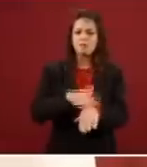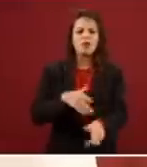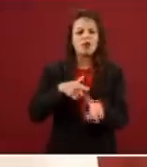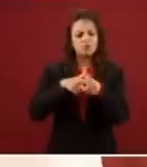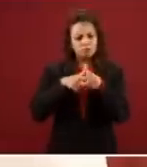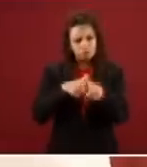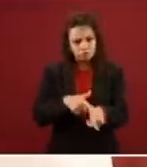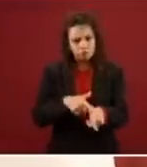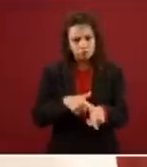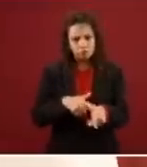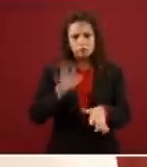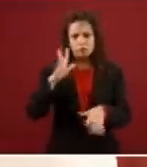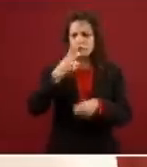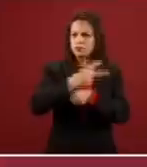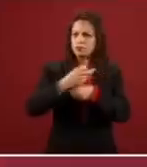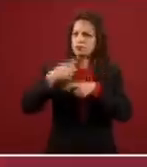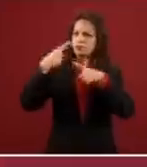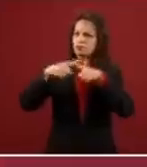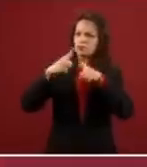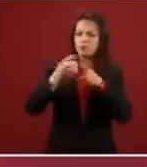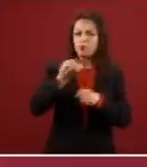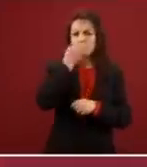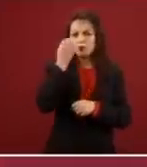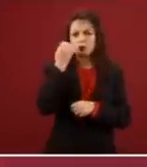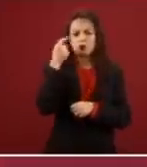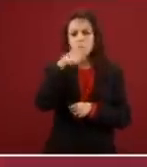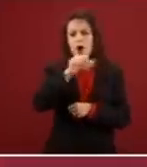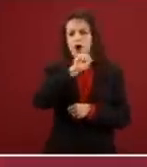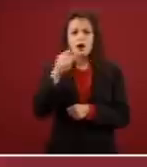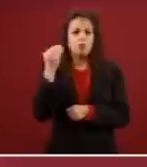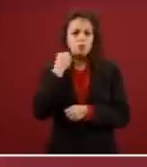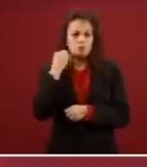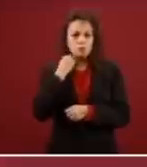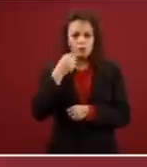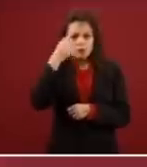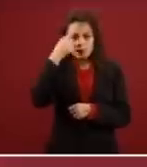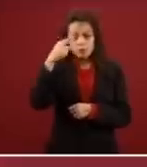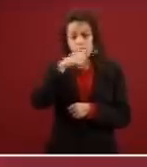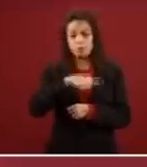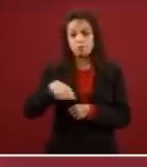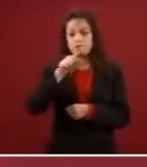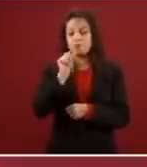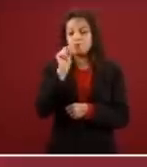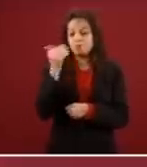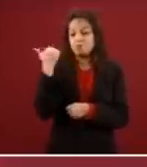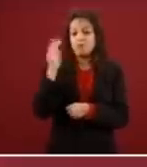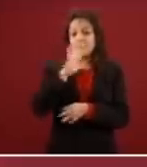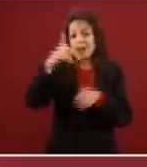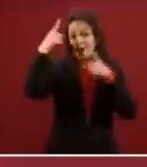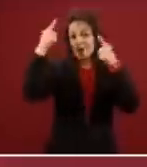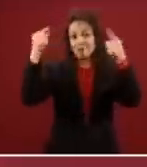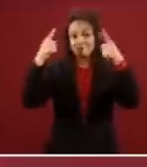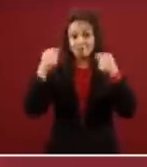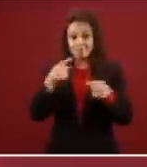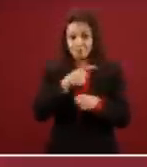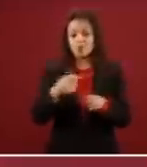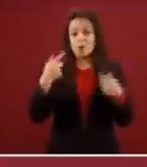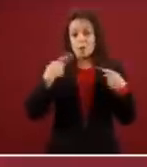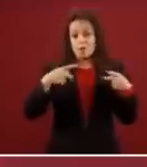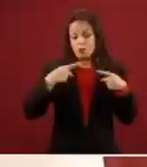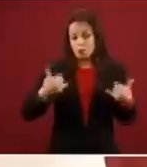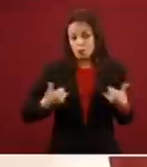abierta, incluso escuelas de derecho para que, digamos, recién egresados, gente joven